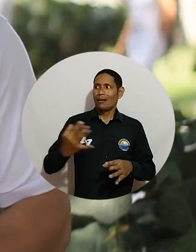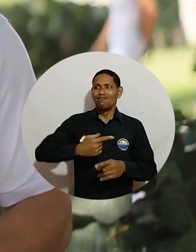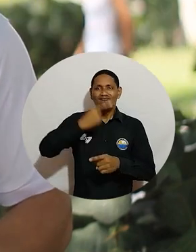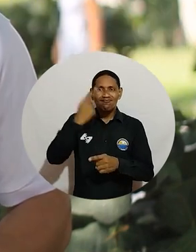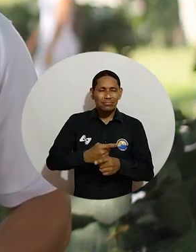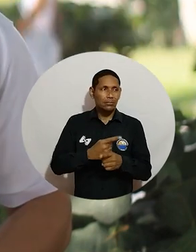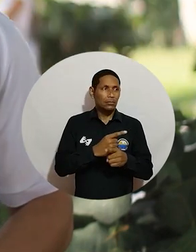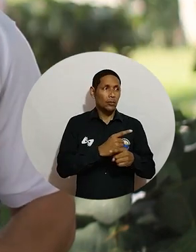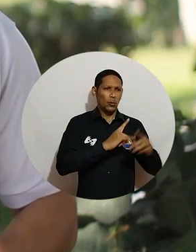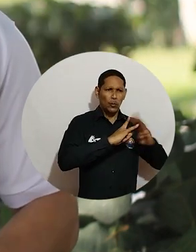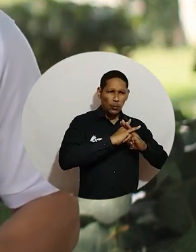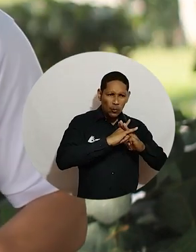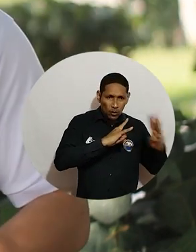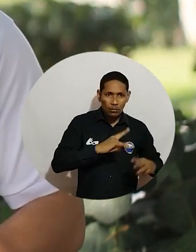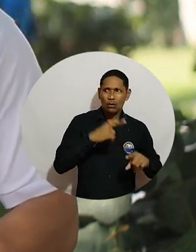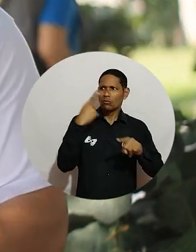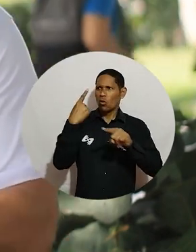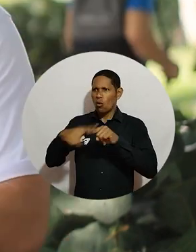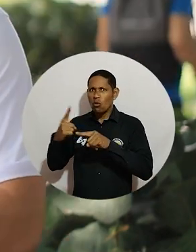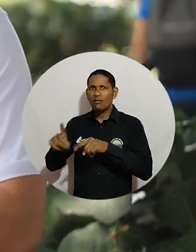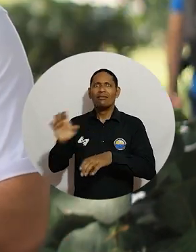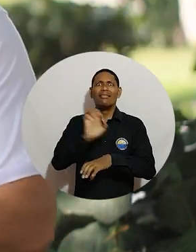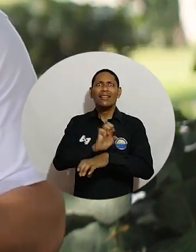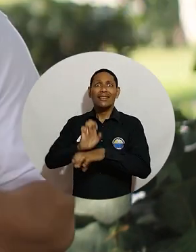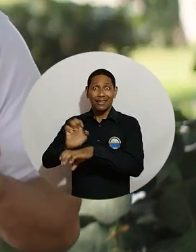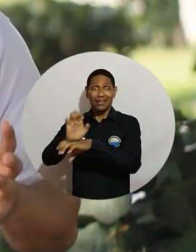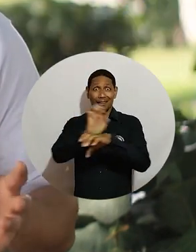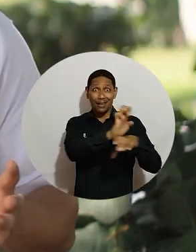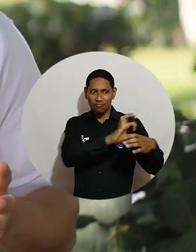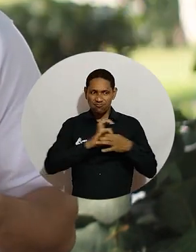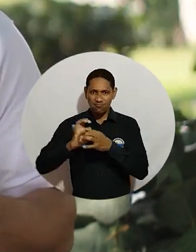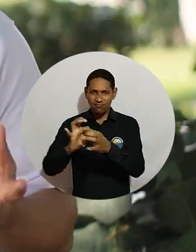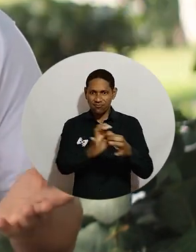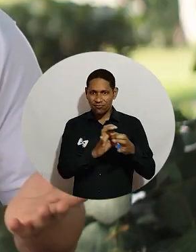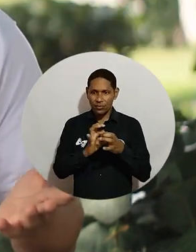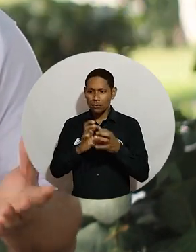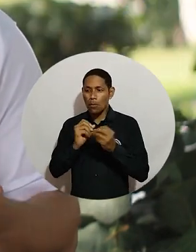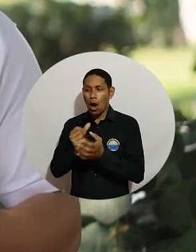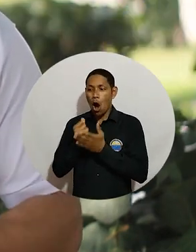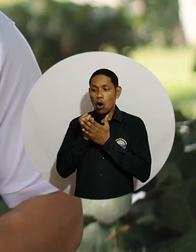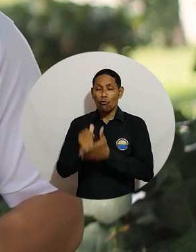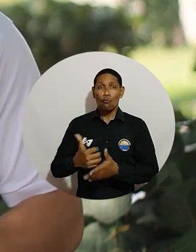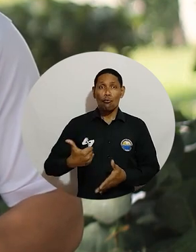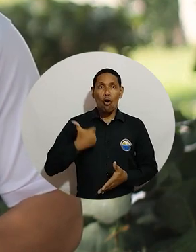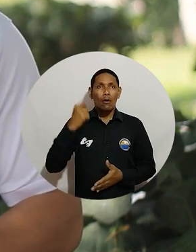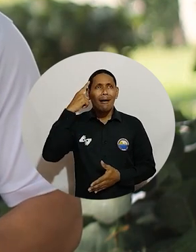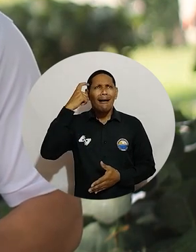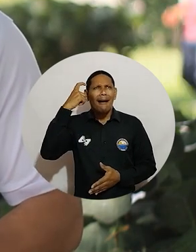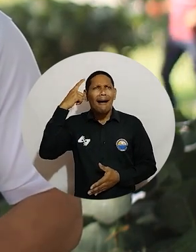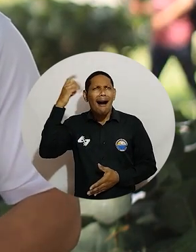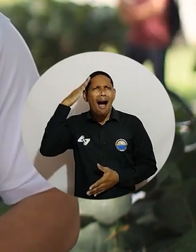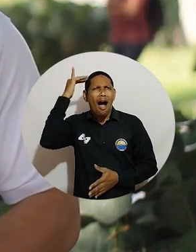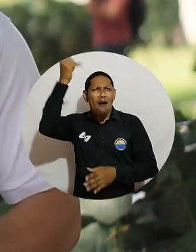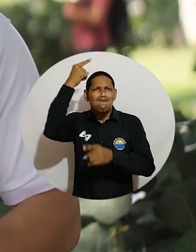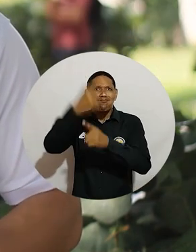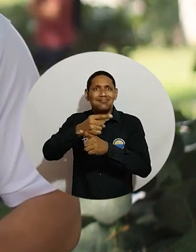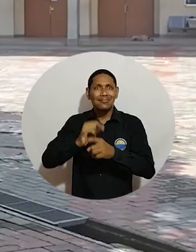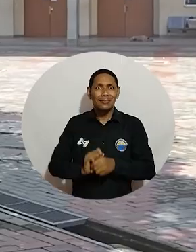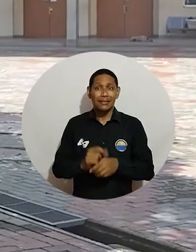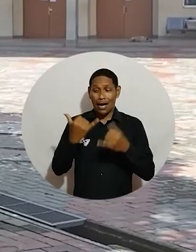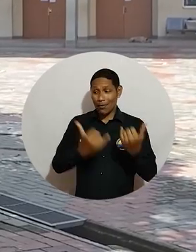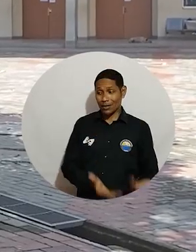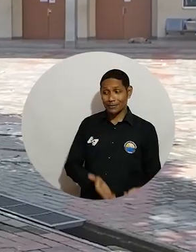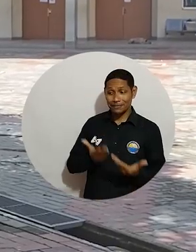a través de importantes vínculos entre Unimagdalena y diferentes entidades para cumplir los sueños académicos de decenas de